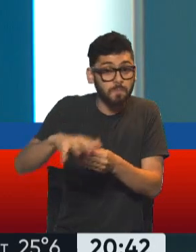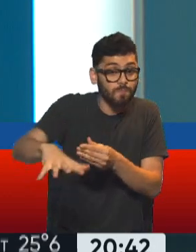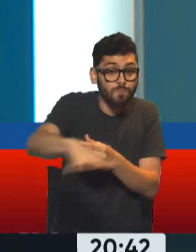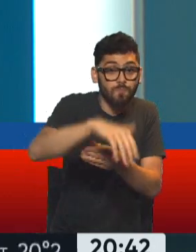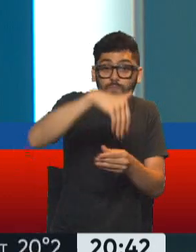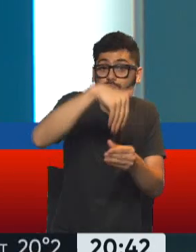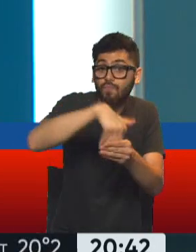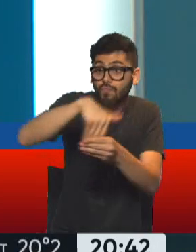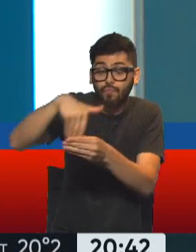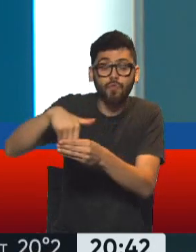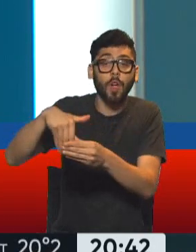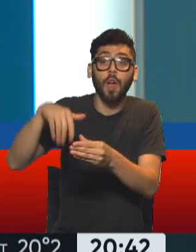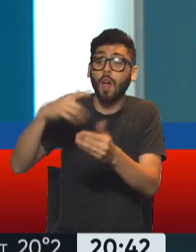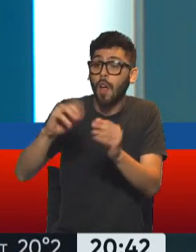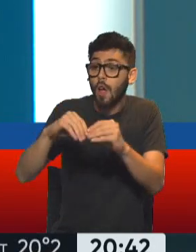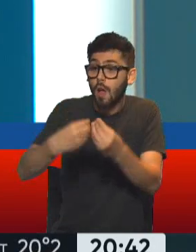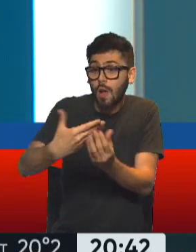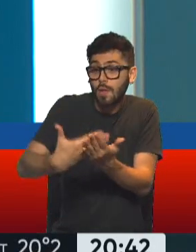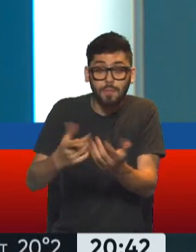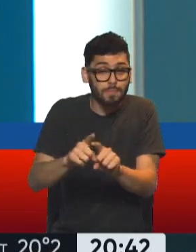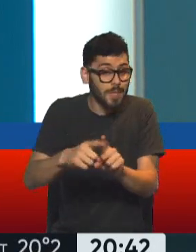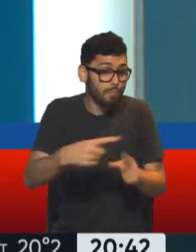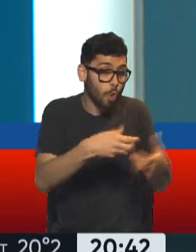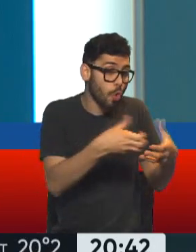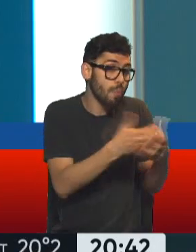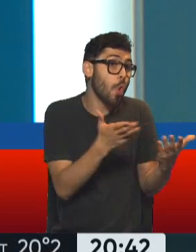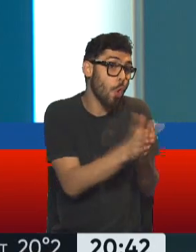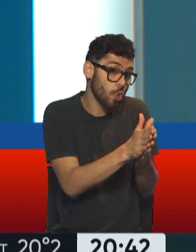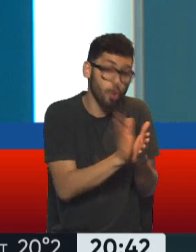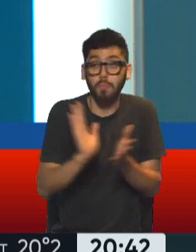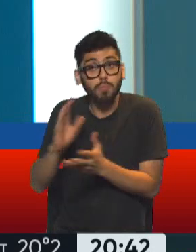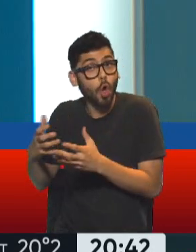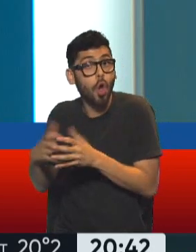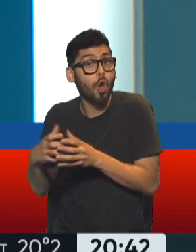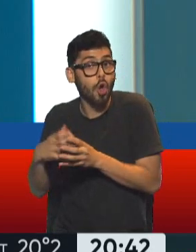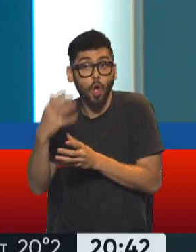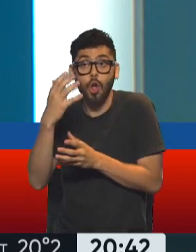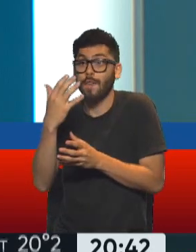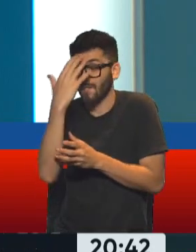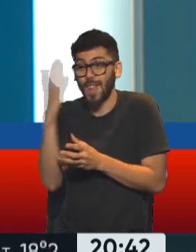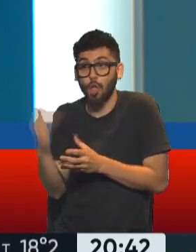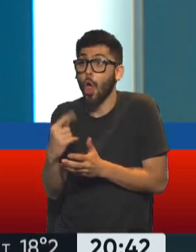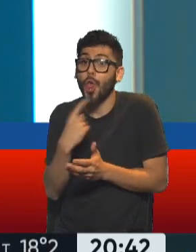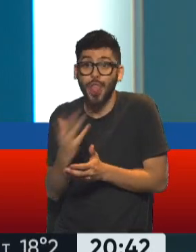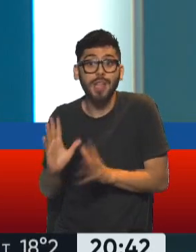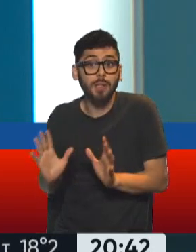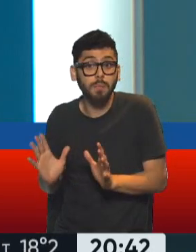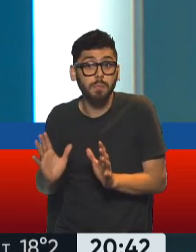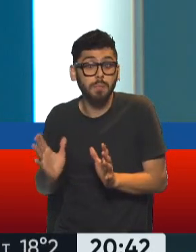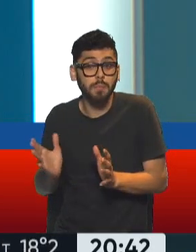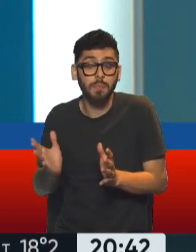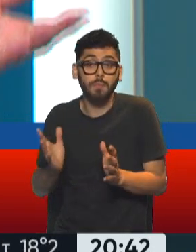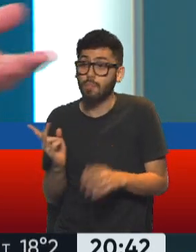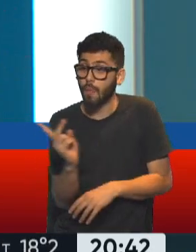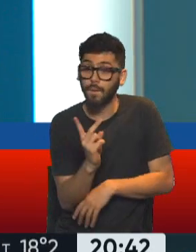resultado de eso tal como dice la gente de juntos pero también lo piensa la gente de todos es que